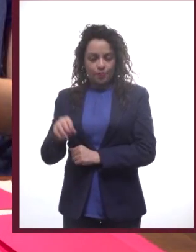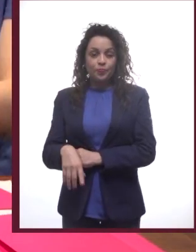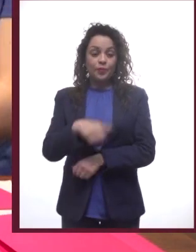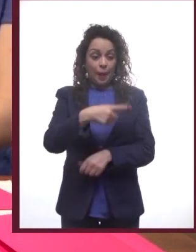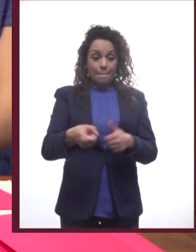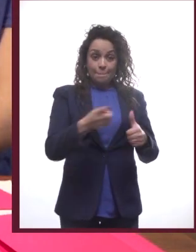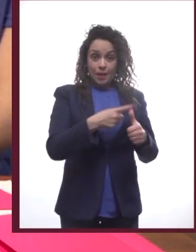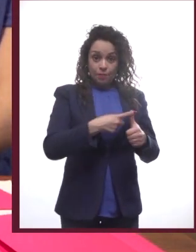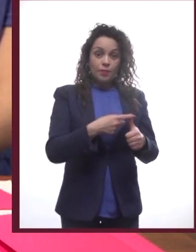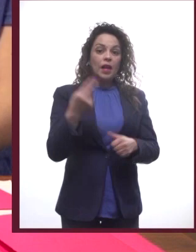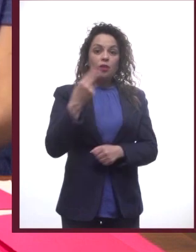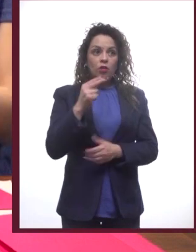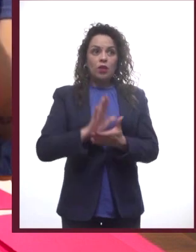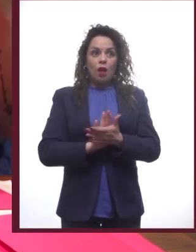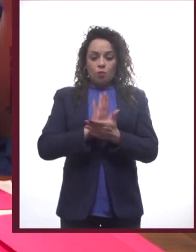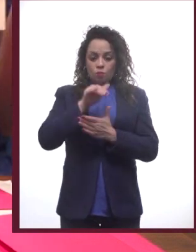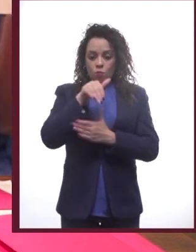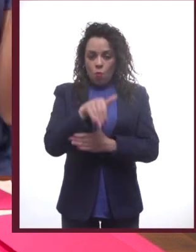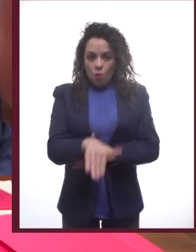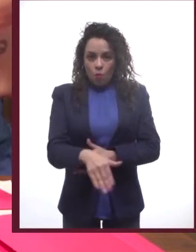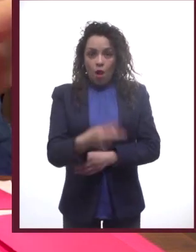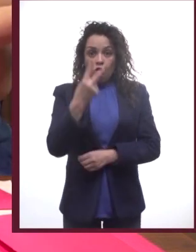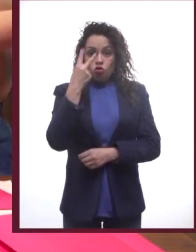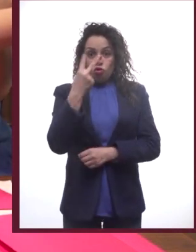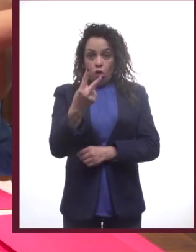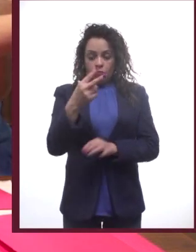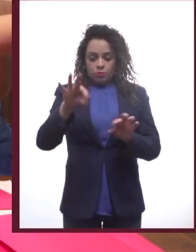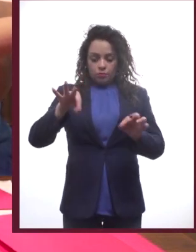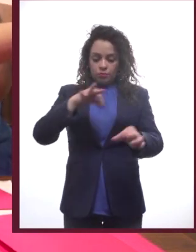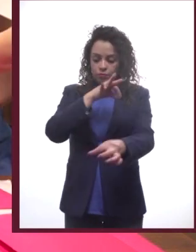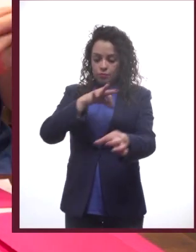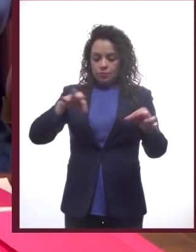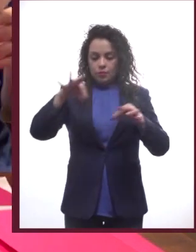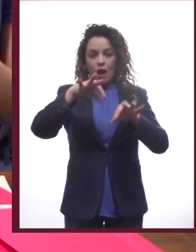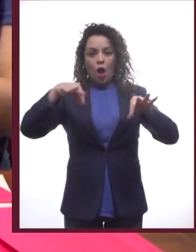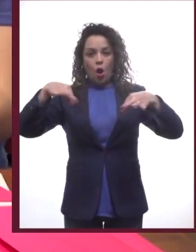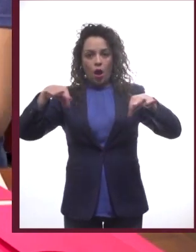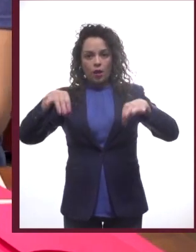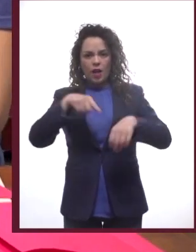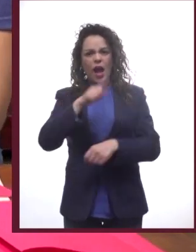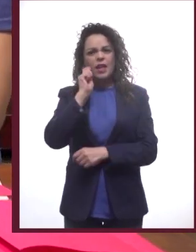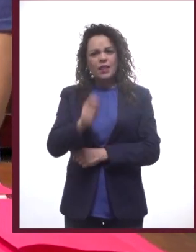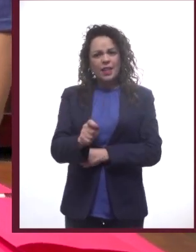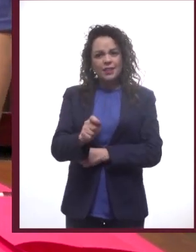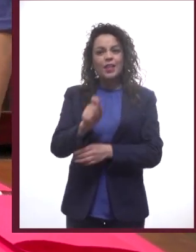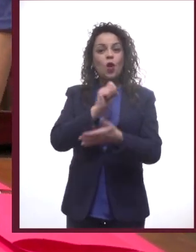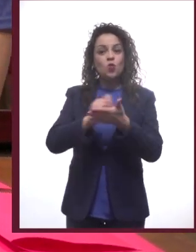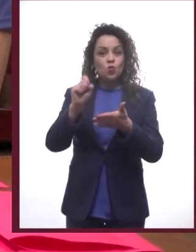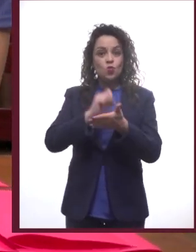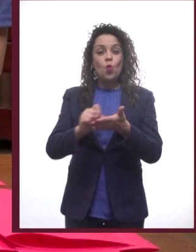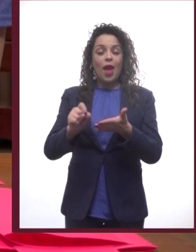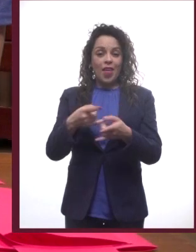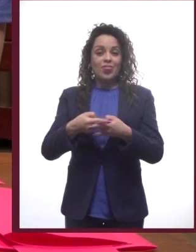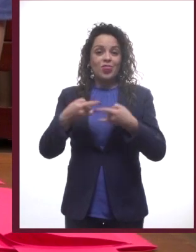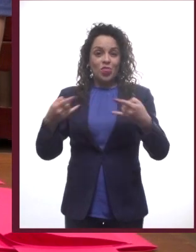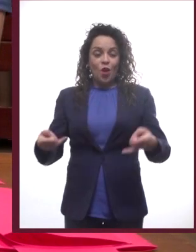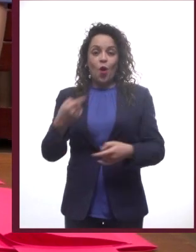vas a necesitar tu texto impreso, en hojas por ambos lados. Es un cuento de Hugo, por